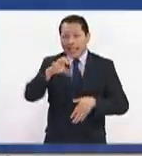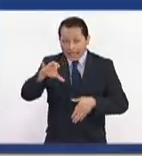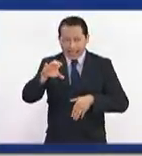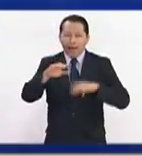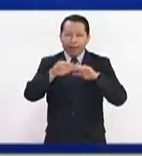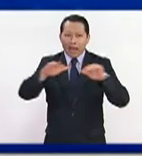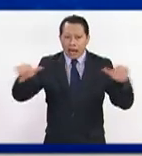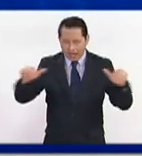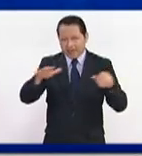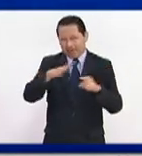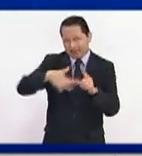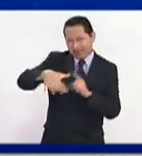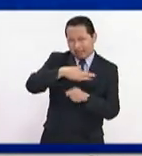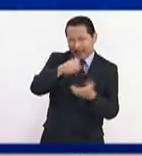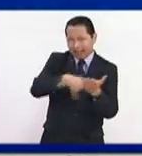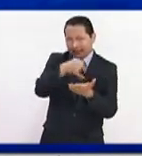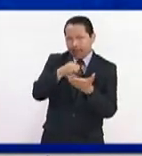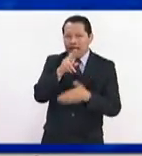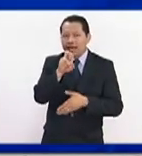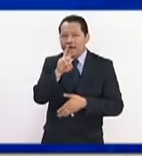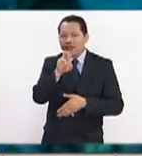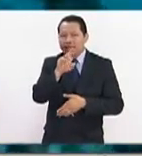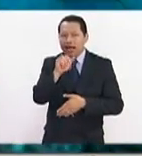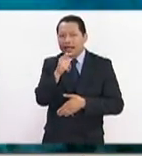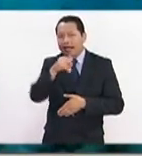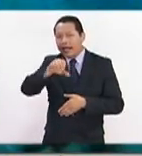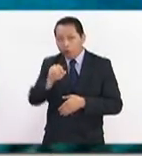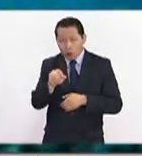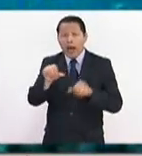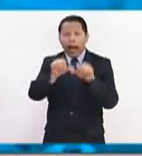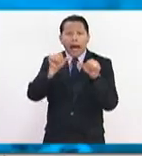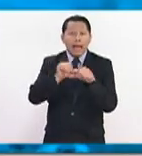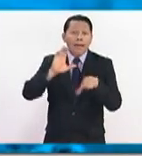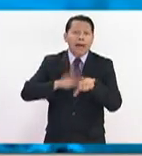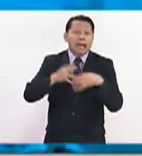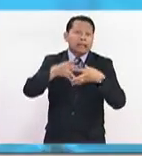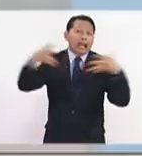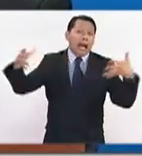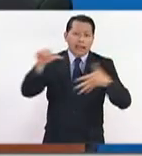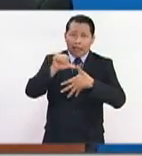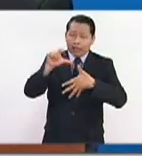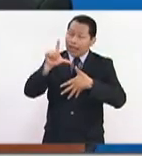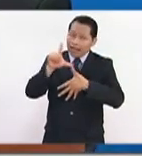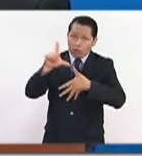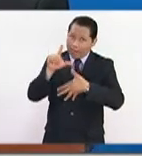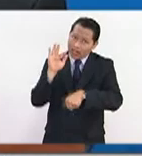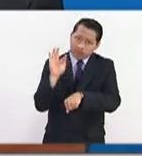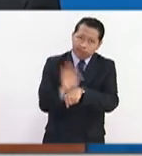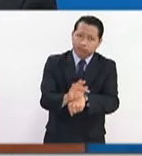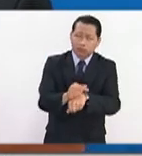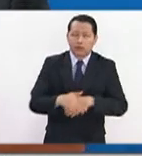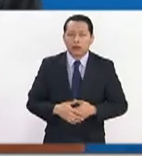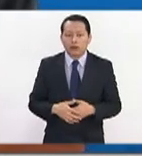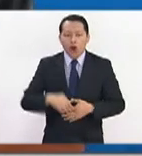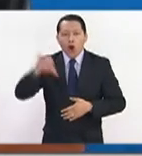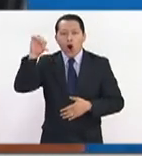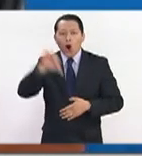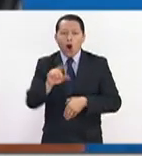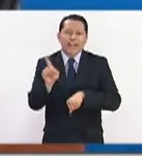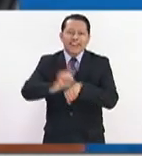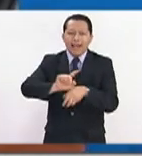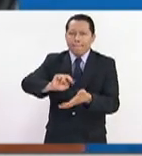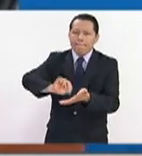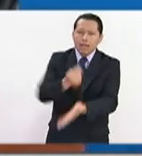islas Revillagigedo, que la convierte en la zona resguardada más grande de Norteamérica. El decreto que hoy suscribo